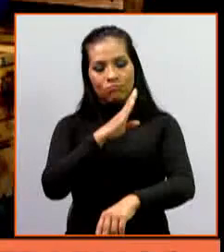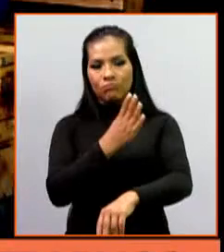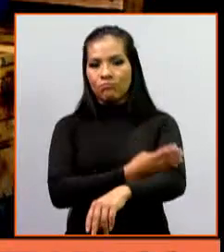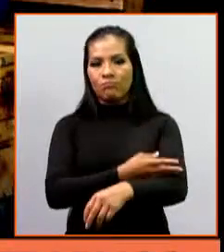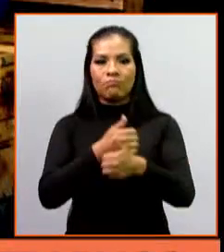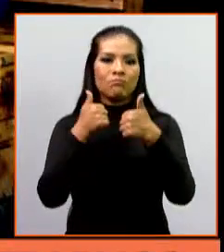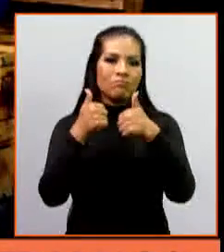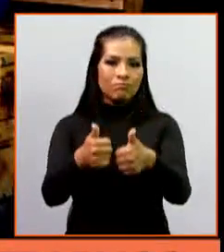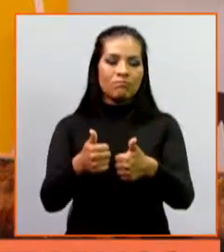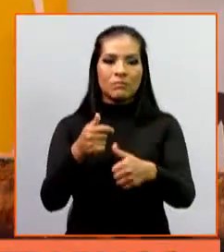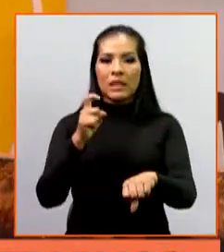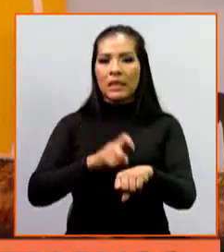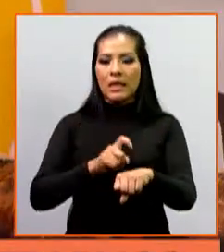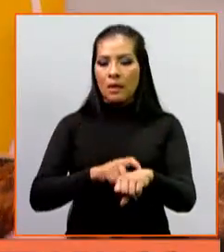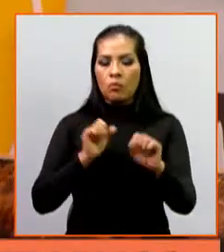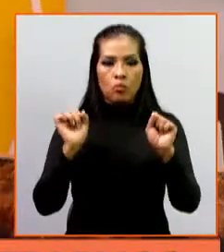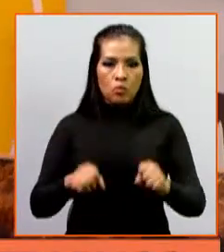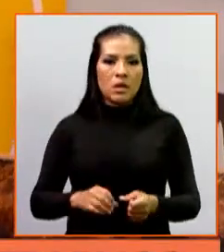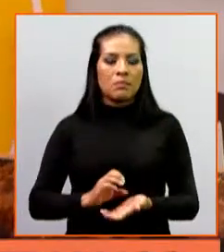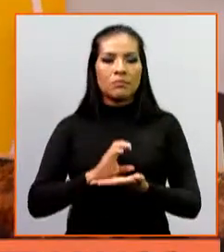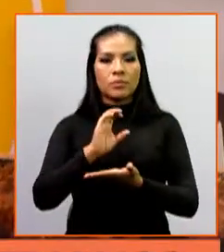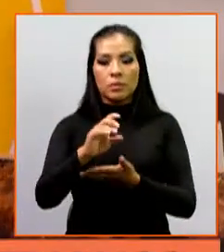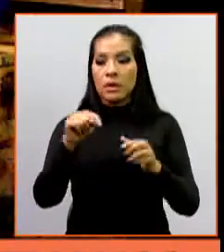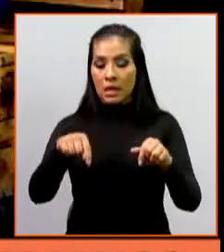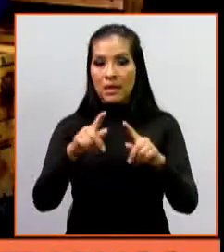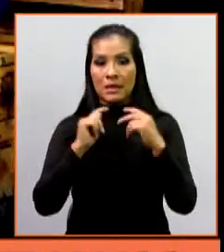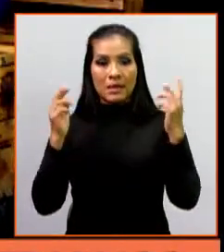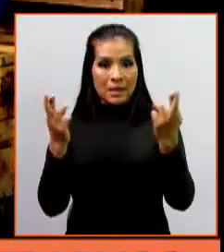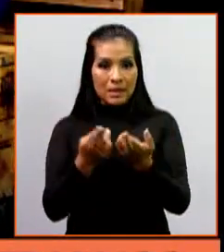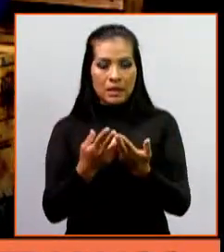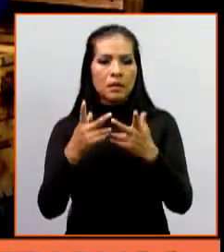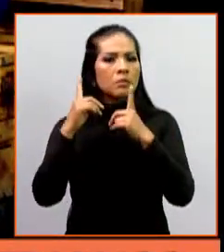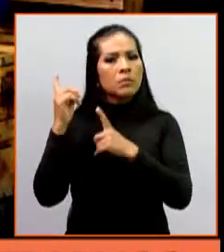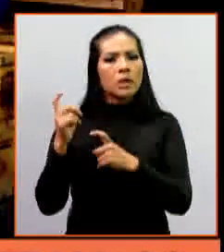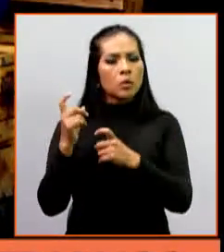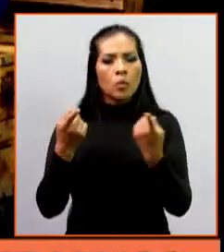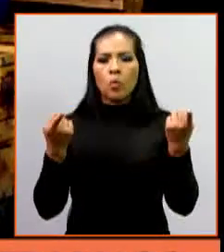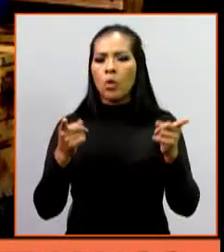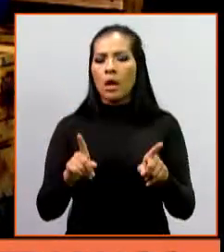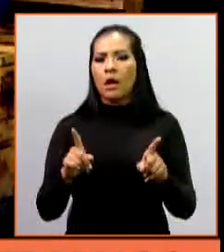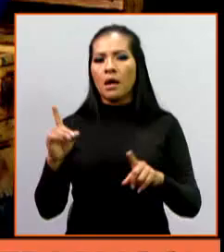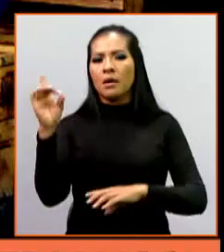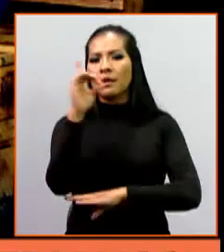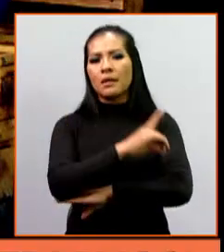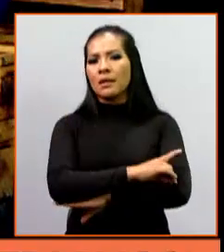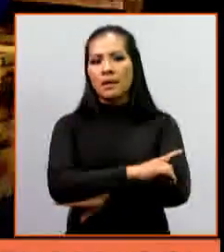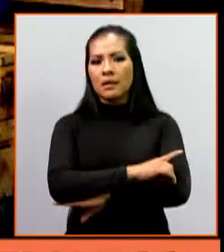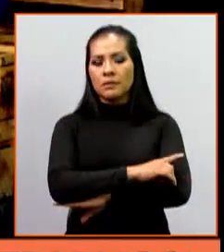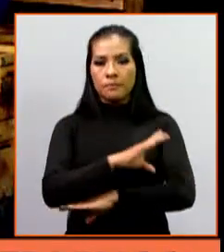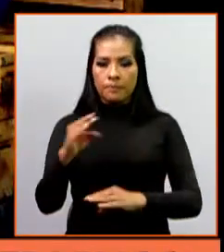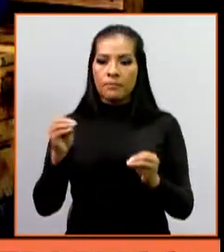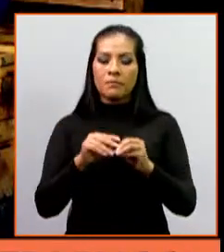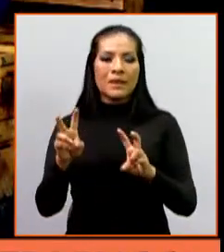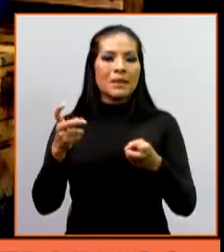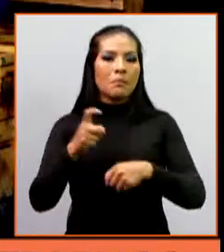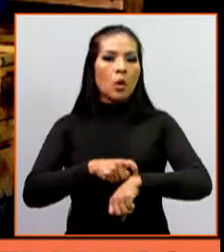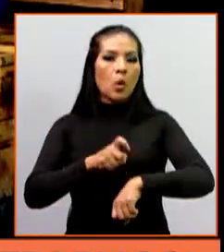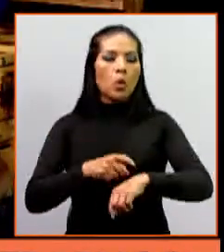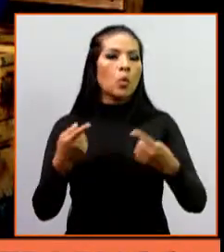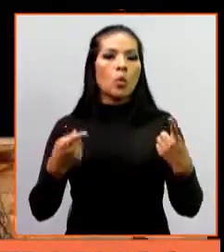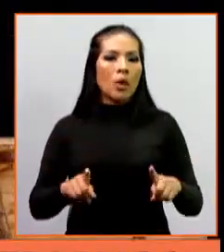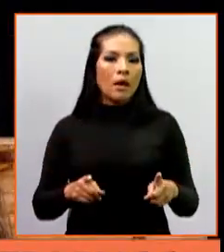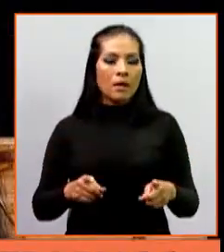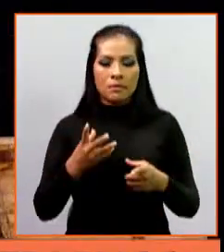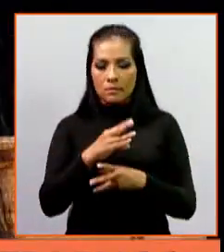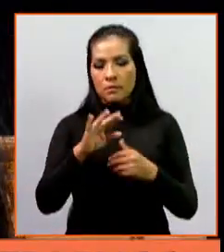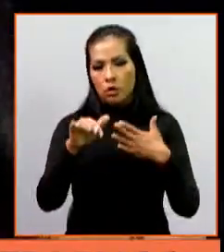el tiempo que tú puedas invertir. En este taller, si nos pueden comentar, por favor, qué días son, y bueno, los horarios también del taller y por